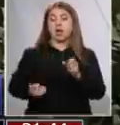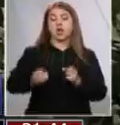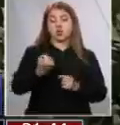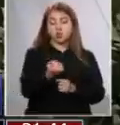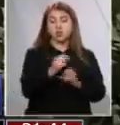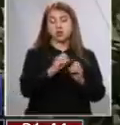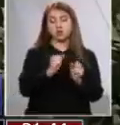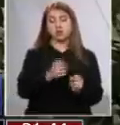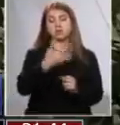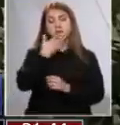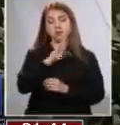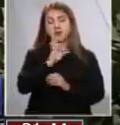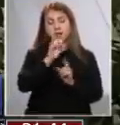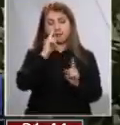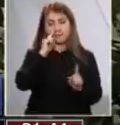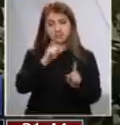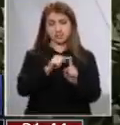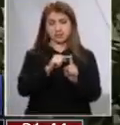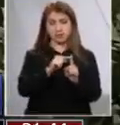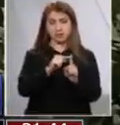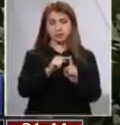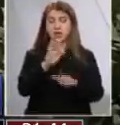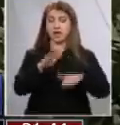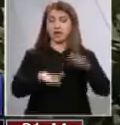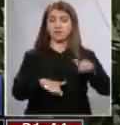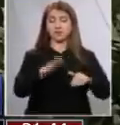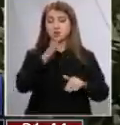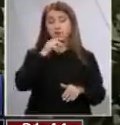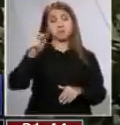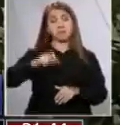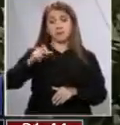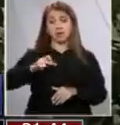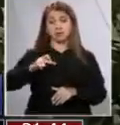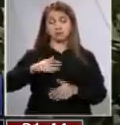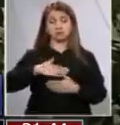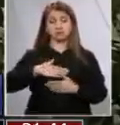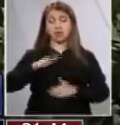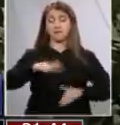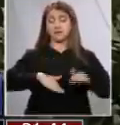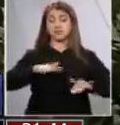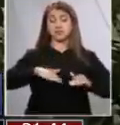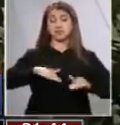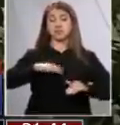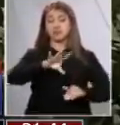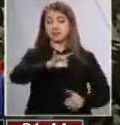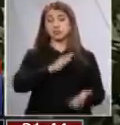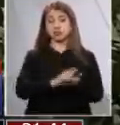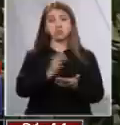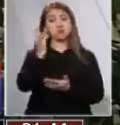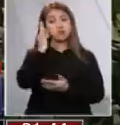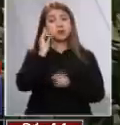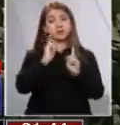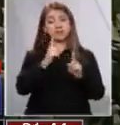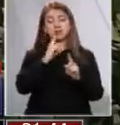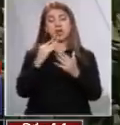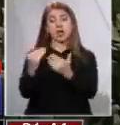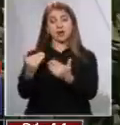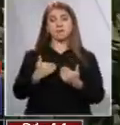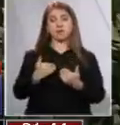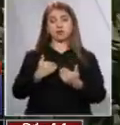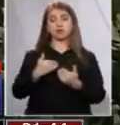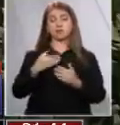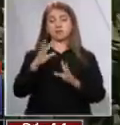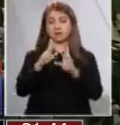alguna mejora en lo específico. A veces no está el padre presente, a veces la decisión, la mujer tiene que tener apoyo de sus